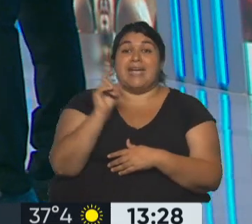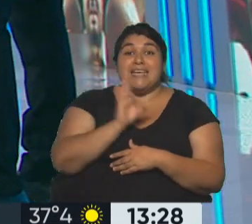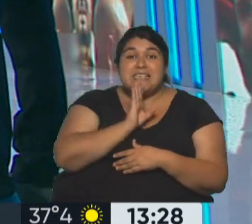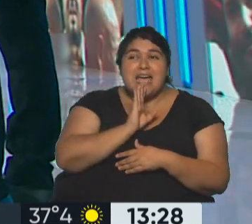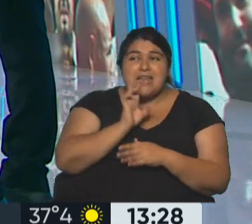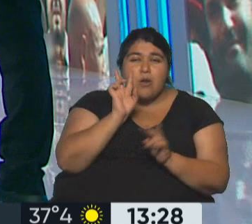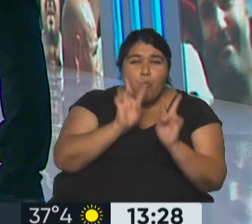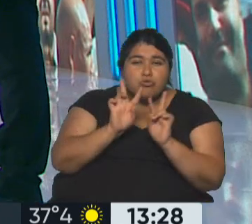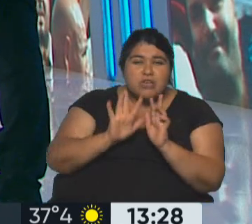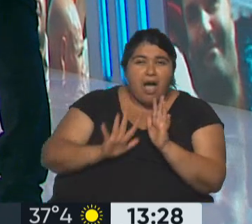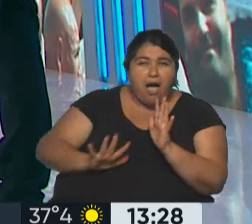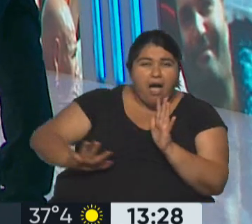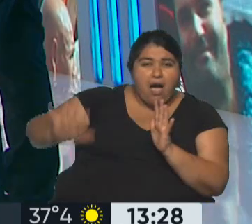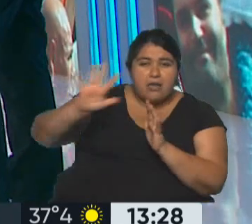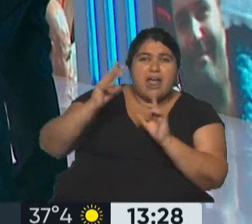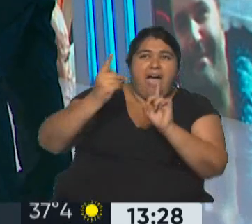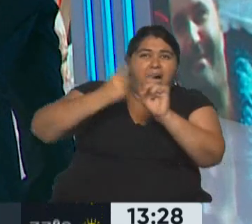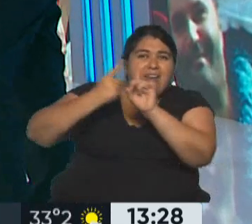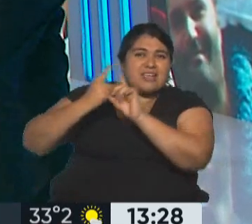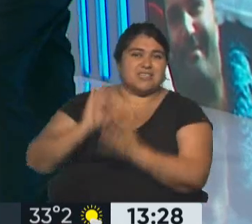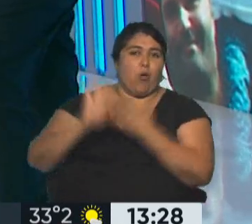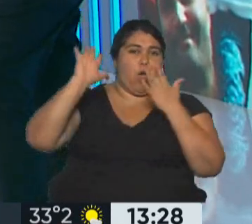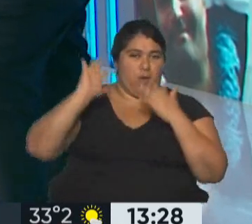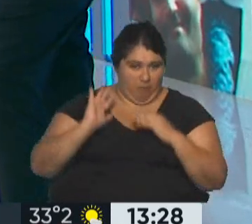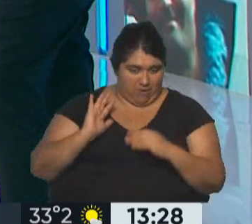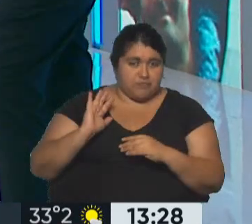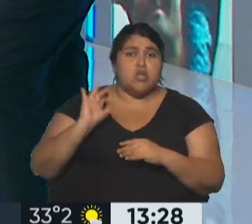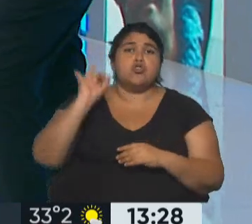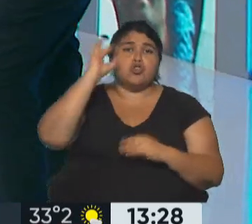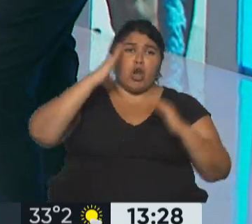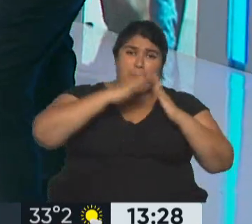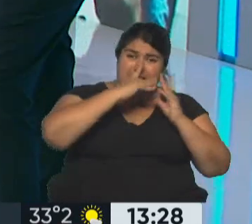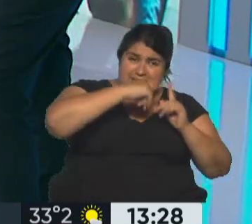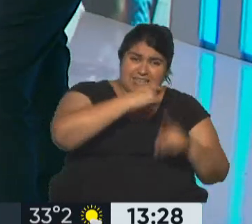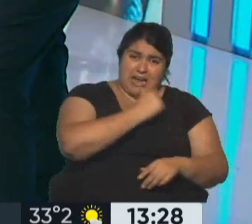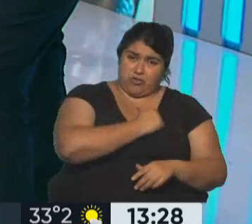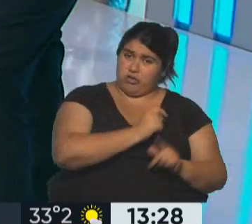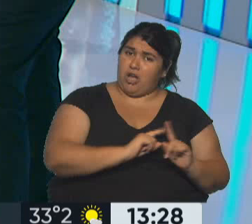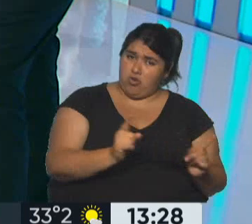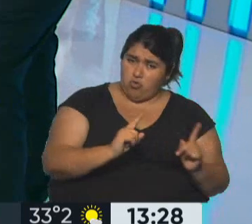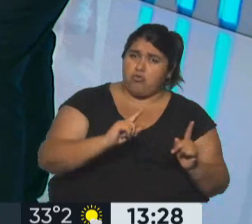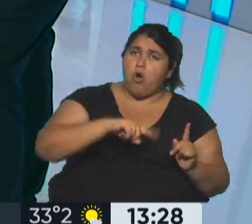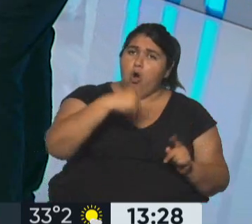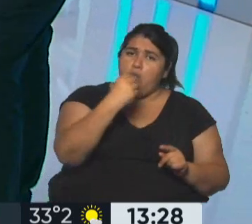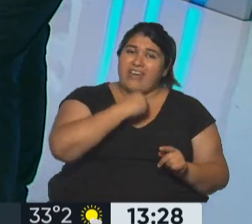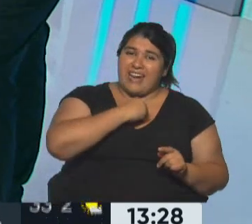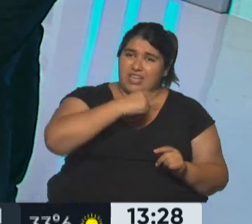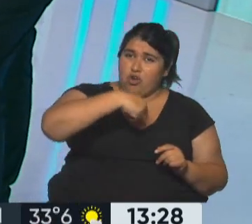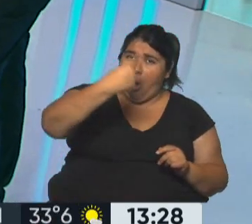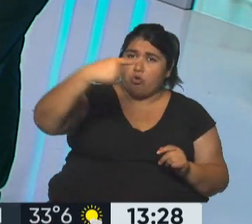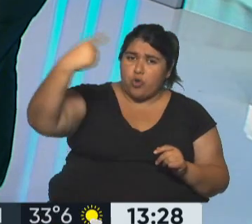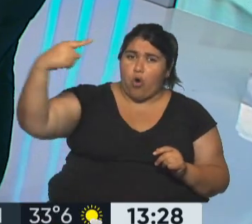ahí, en esa nueva alianza, ya no solo con el mundo cristiano, sino con el resto, que tienen también